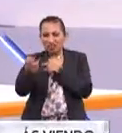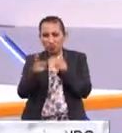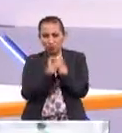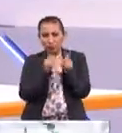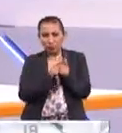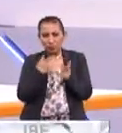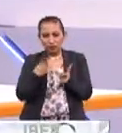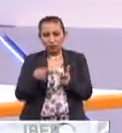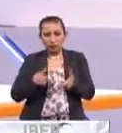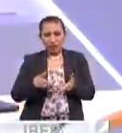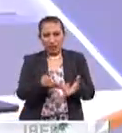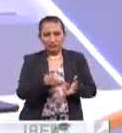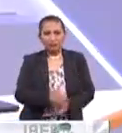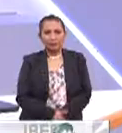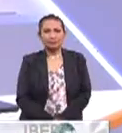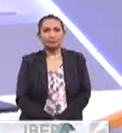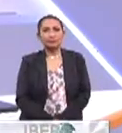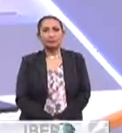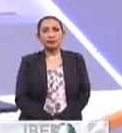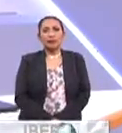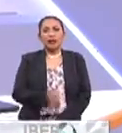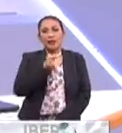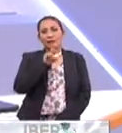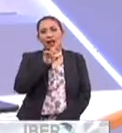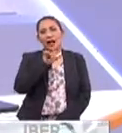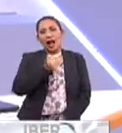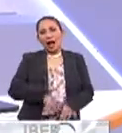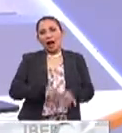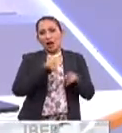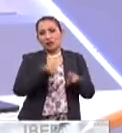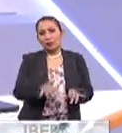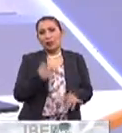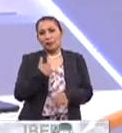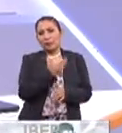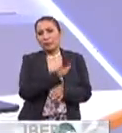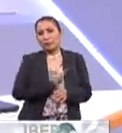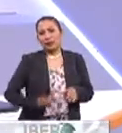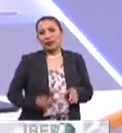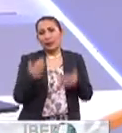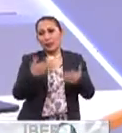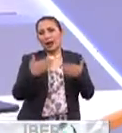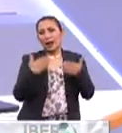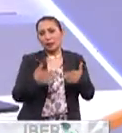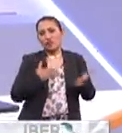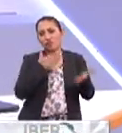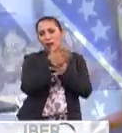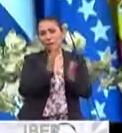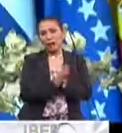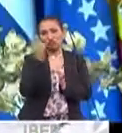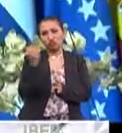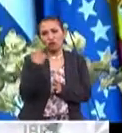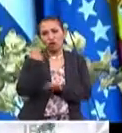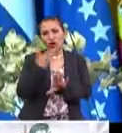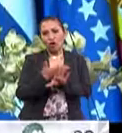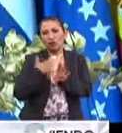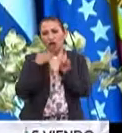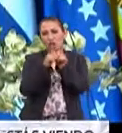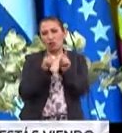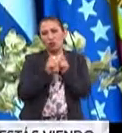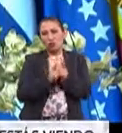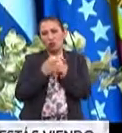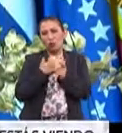grupos de las calles. Y en Viena, Austria, el presidente de Panamá, Juan Carlos Varela, participó en la conferencia contra la